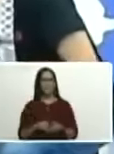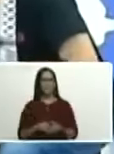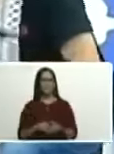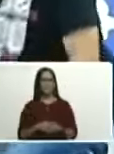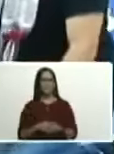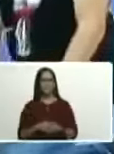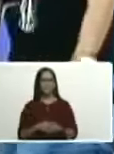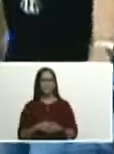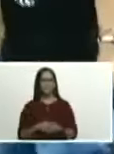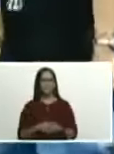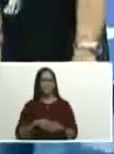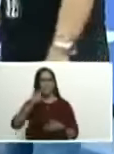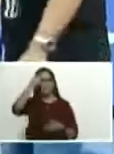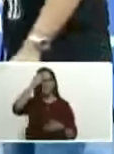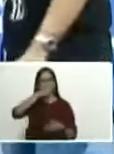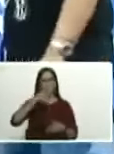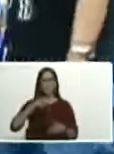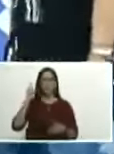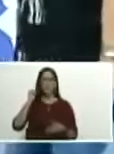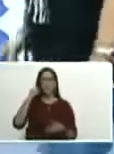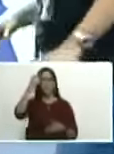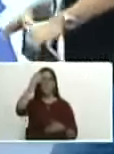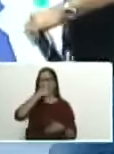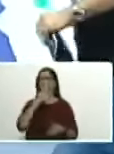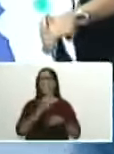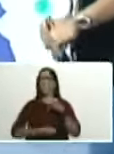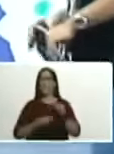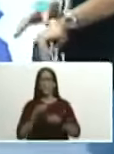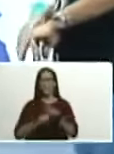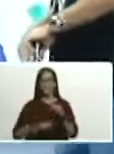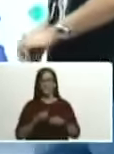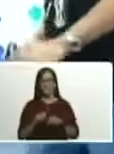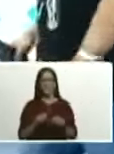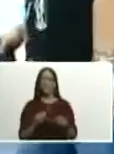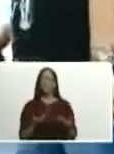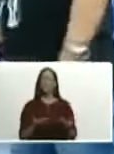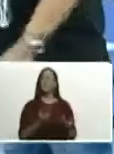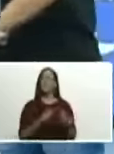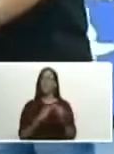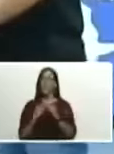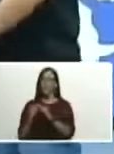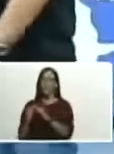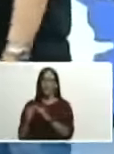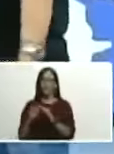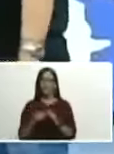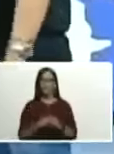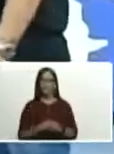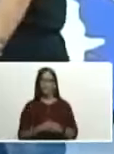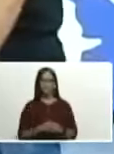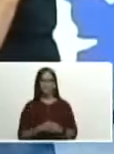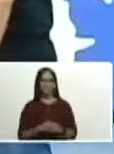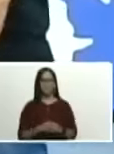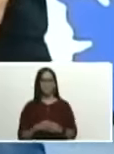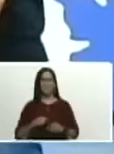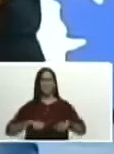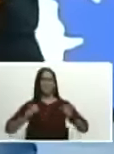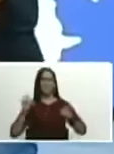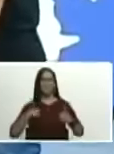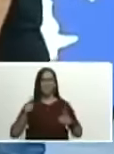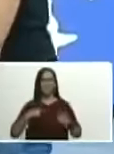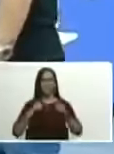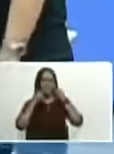Del pueblo para el pueblo, hecho en comuna. ¿Qué más tenemos por